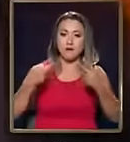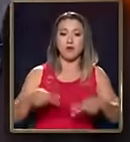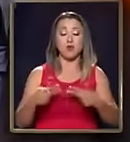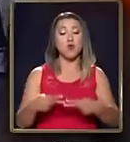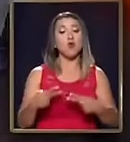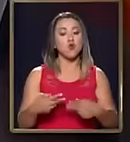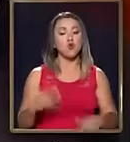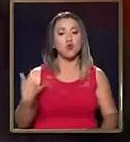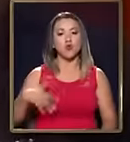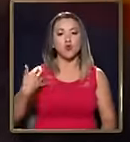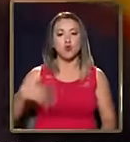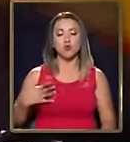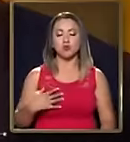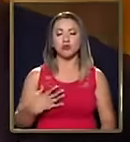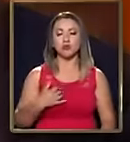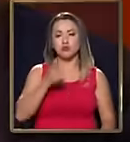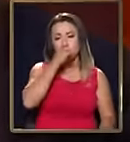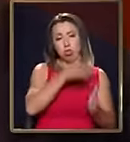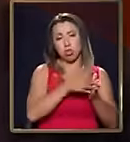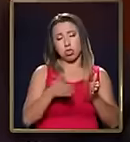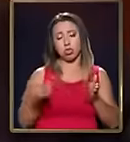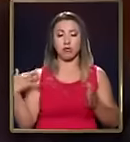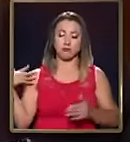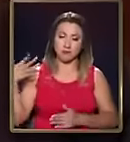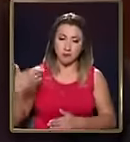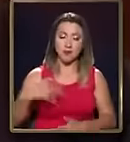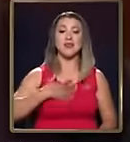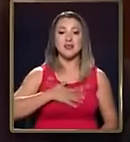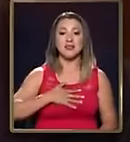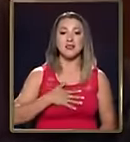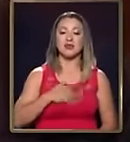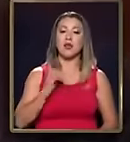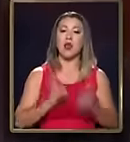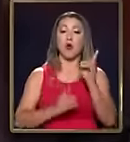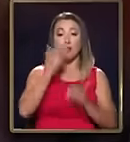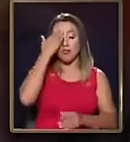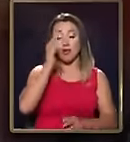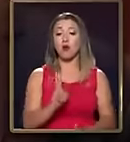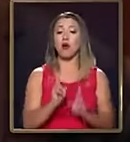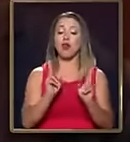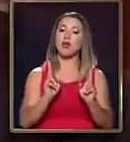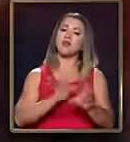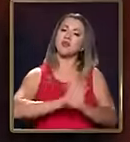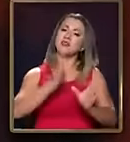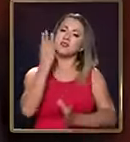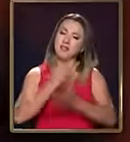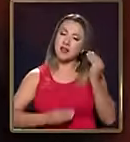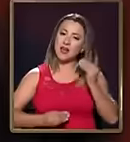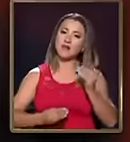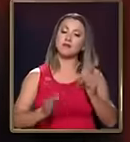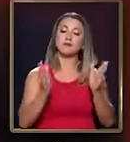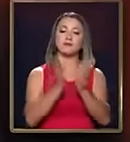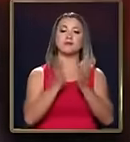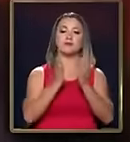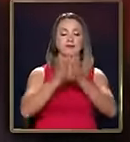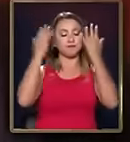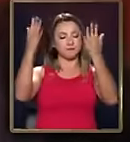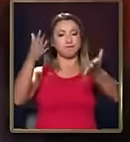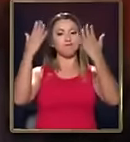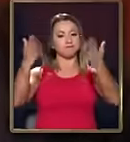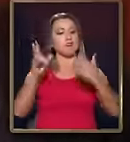me ha significado un buen tiempo, porque yo quisiera que algún día termináramos con esa... No,